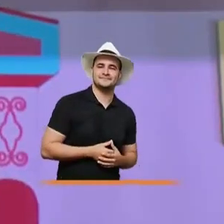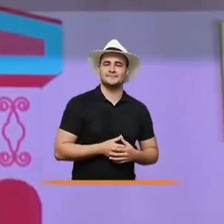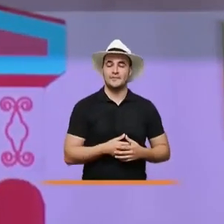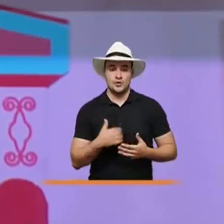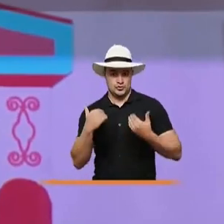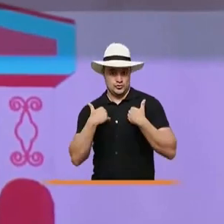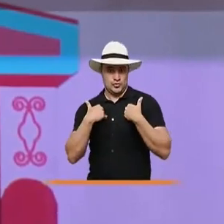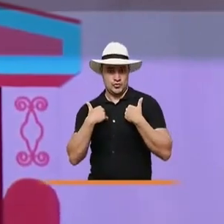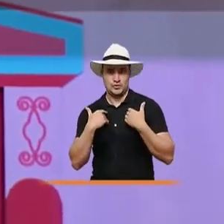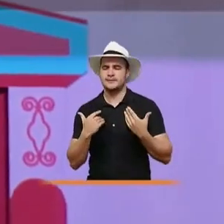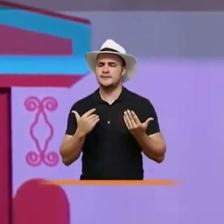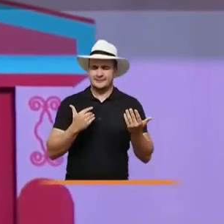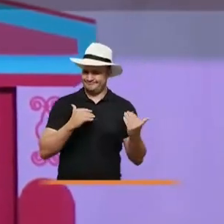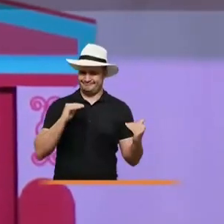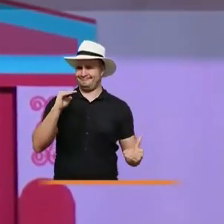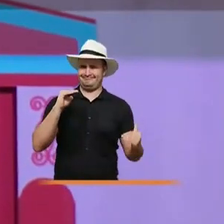dijo más nivel